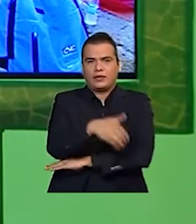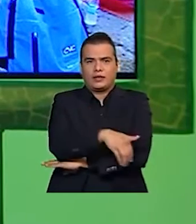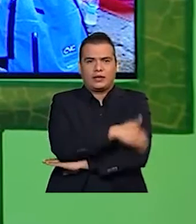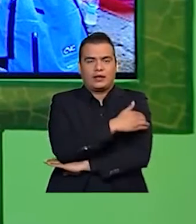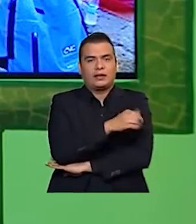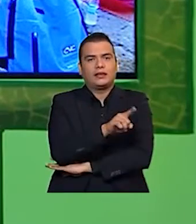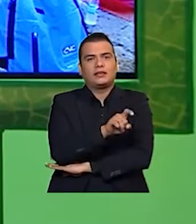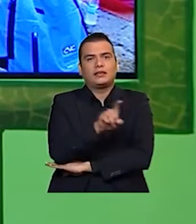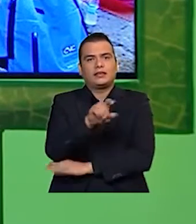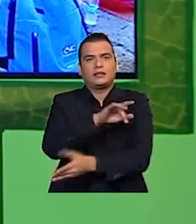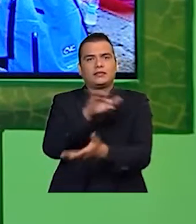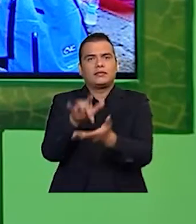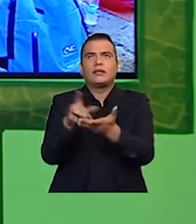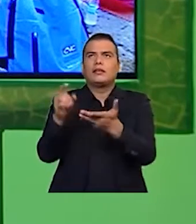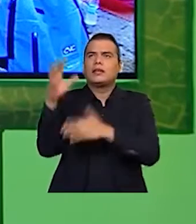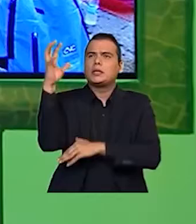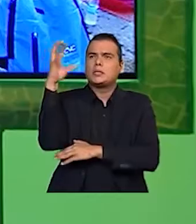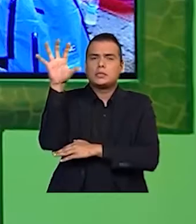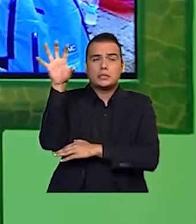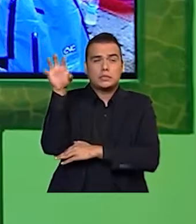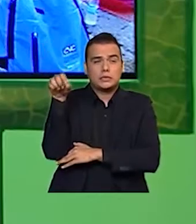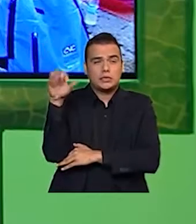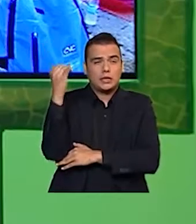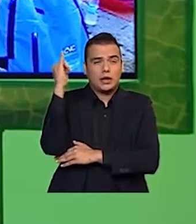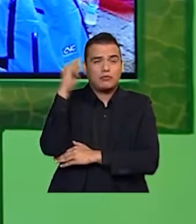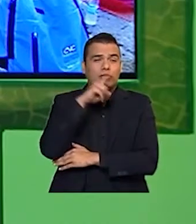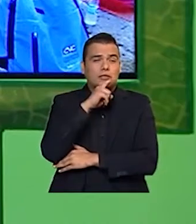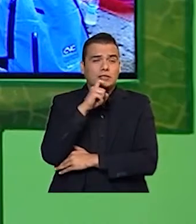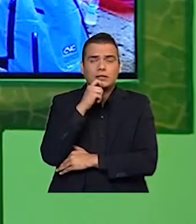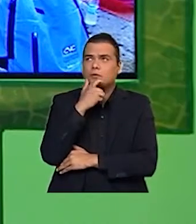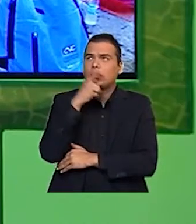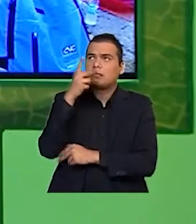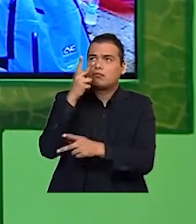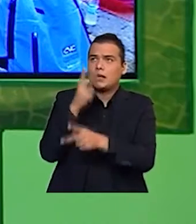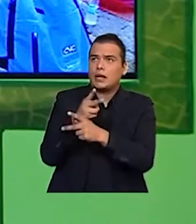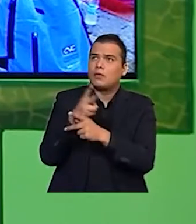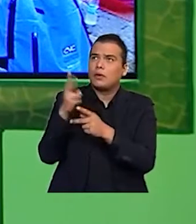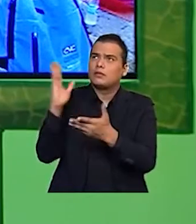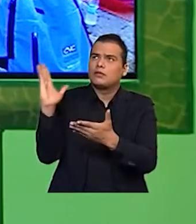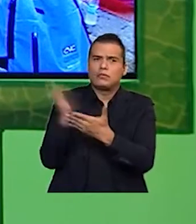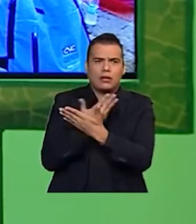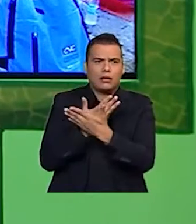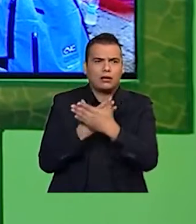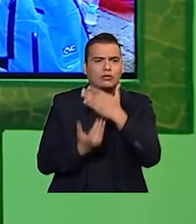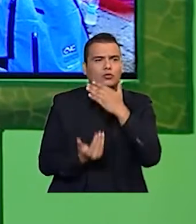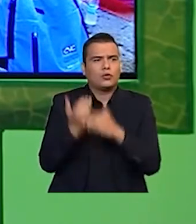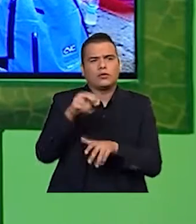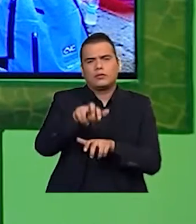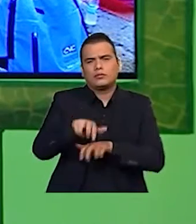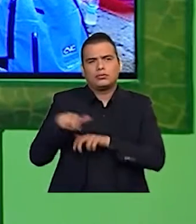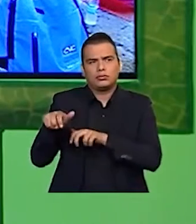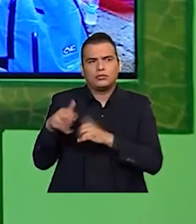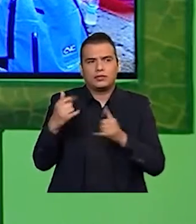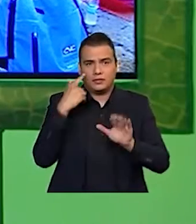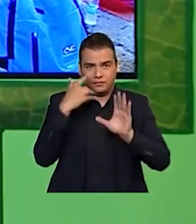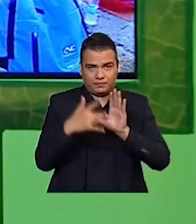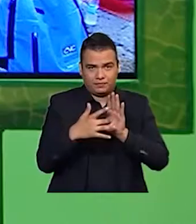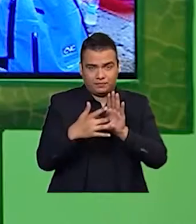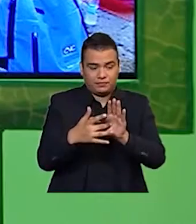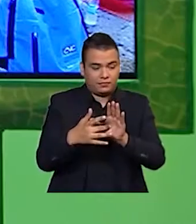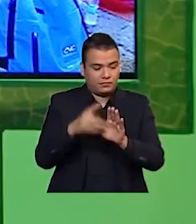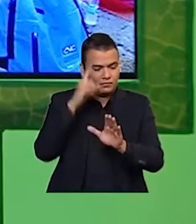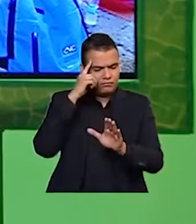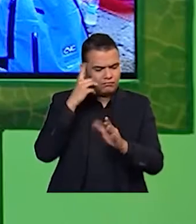66 erradicando árboles enfermos o secos que podrían generar emergencias y reemplazándolos por nuevos individuos se